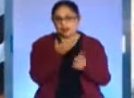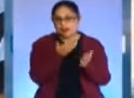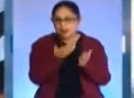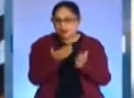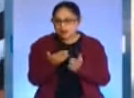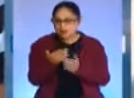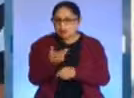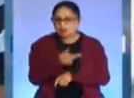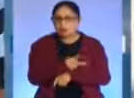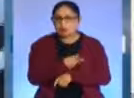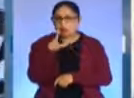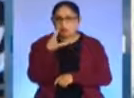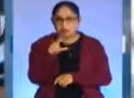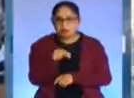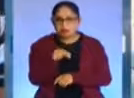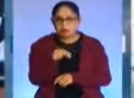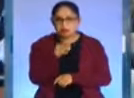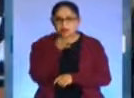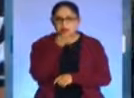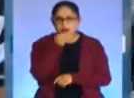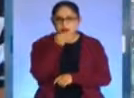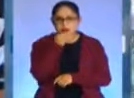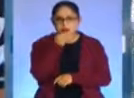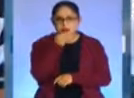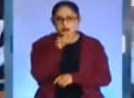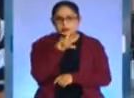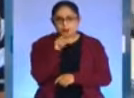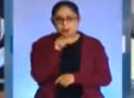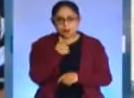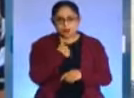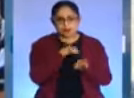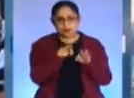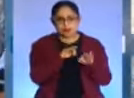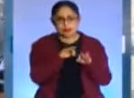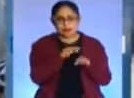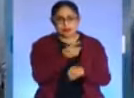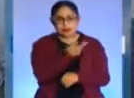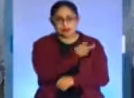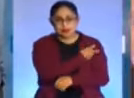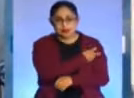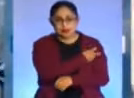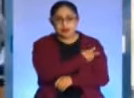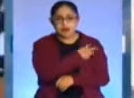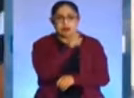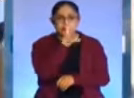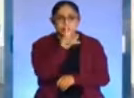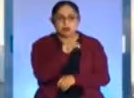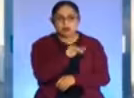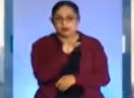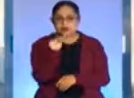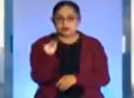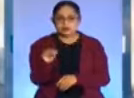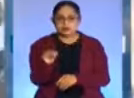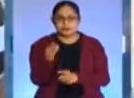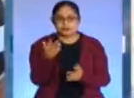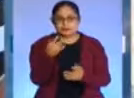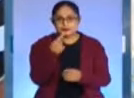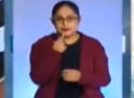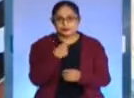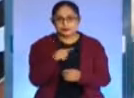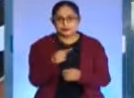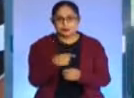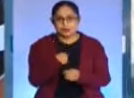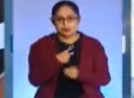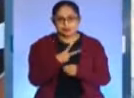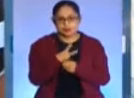no estaban vacunando aquí. Y cuando estaban vacunando en donde trabajo, no, yo estaba acá, no tuve tiempo. ¿Es la